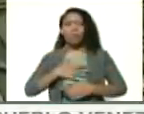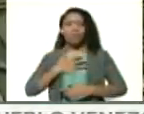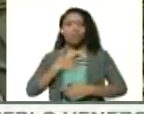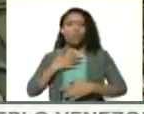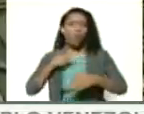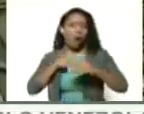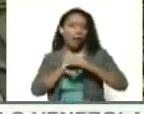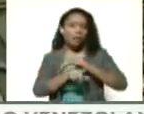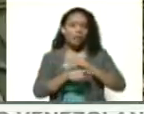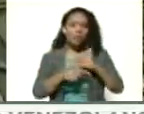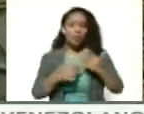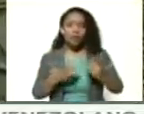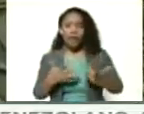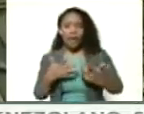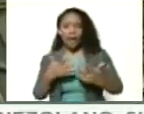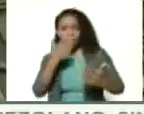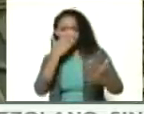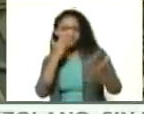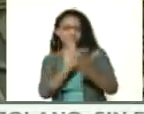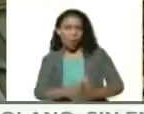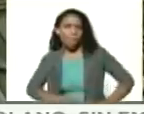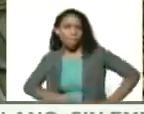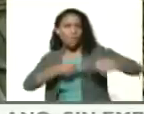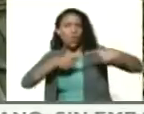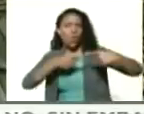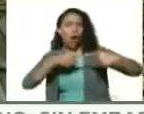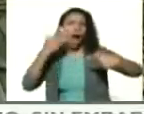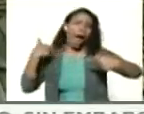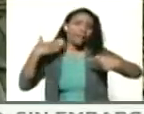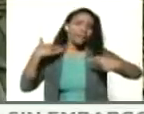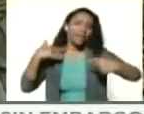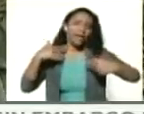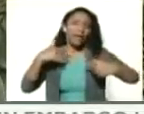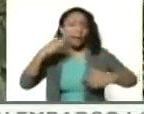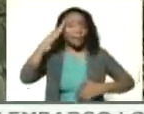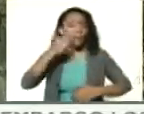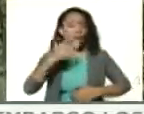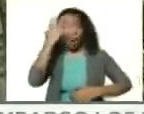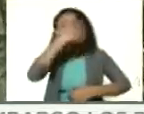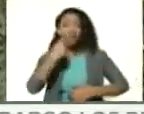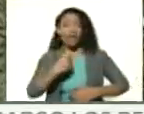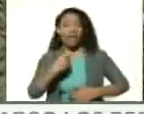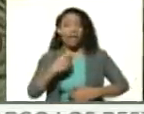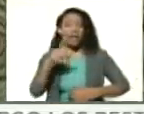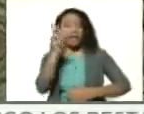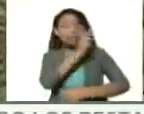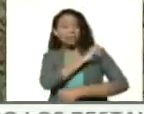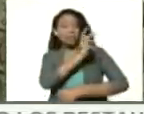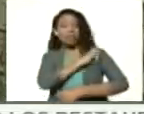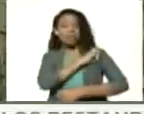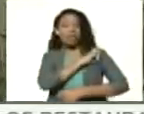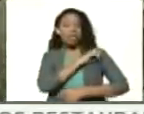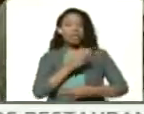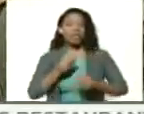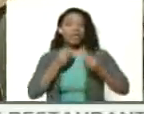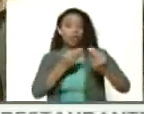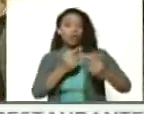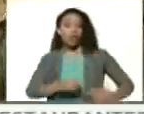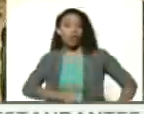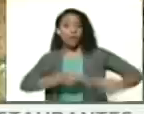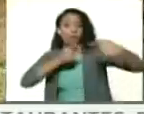las confrontaciones que entre la oficialidad joven y el generalato de aquel entonces se dieron en el